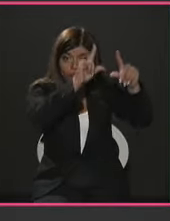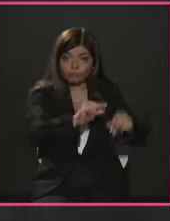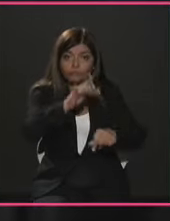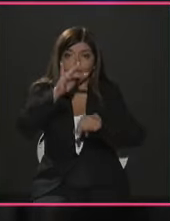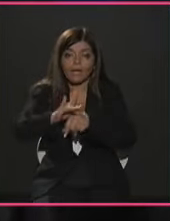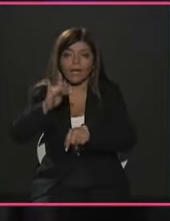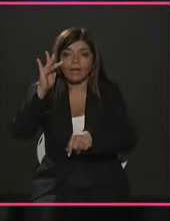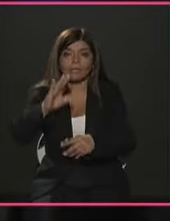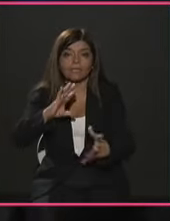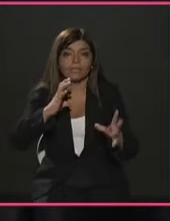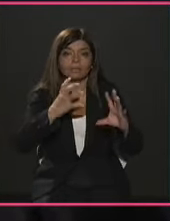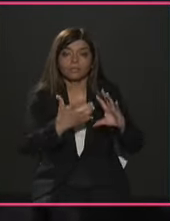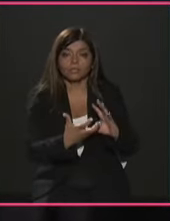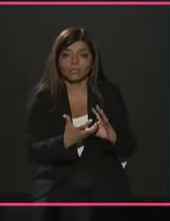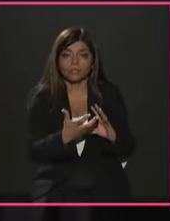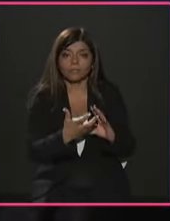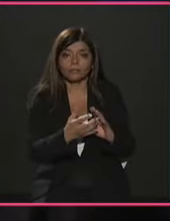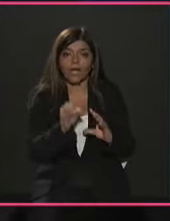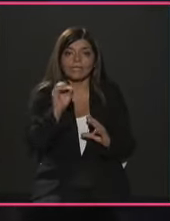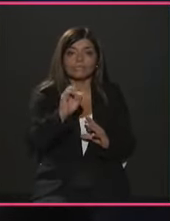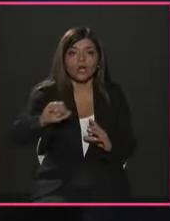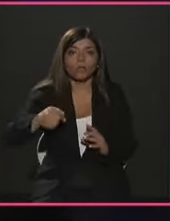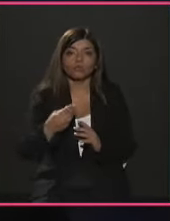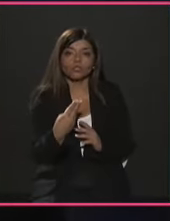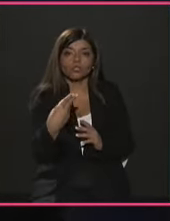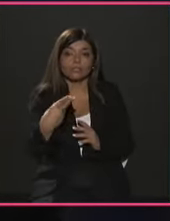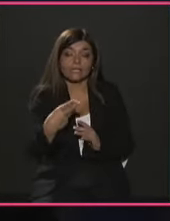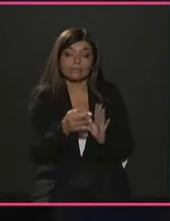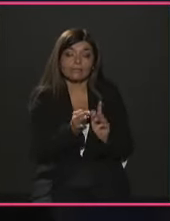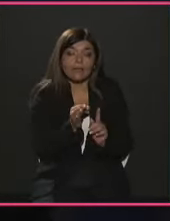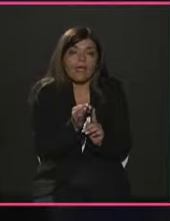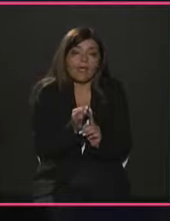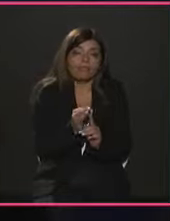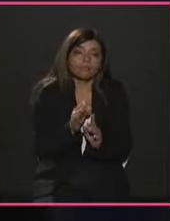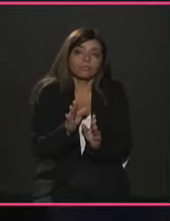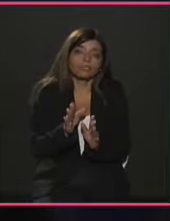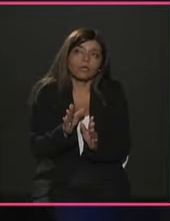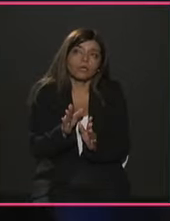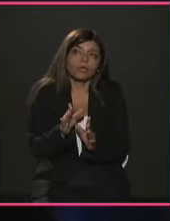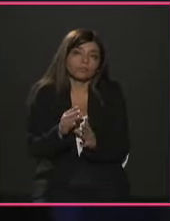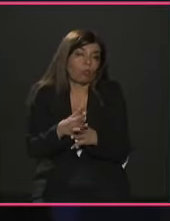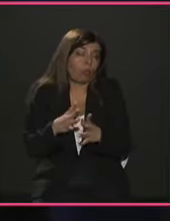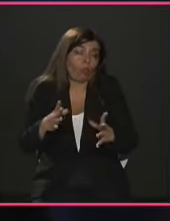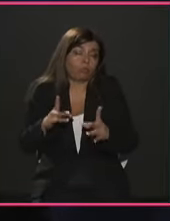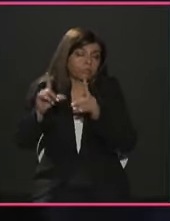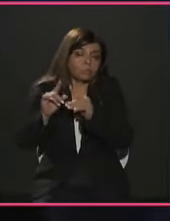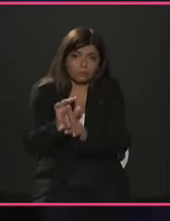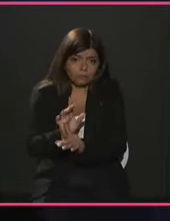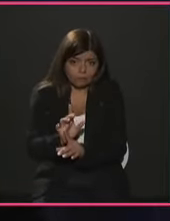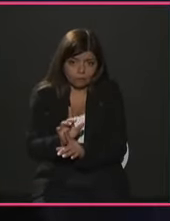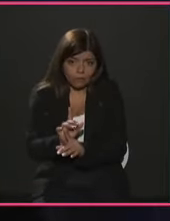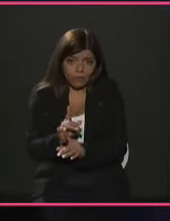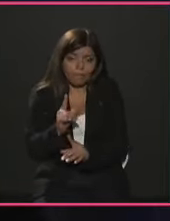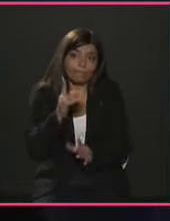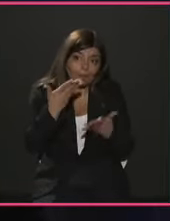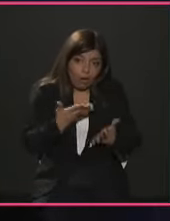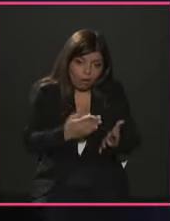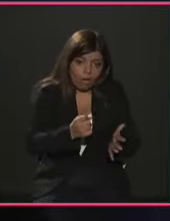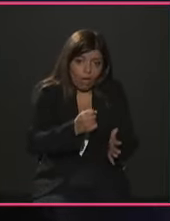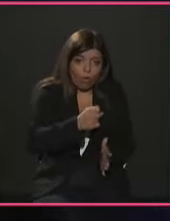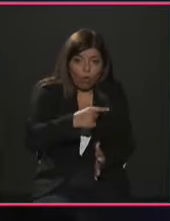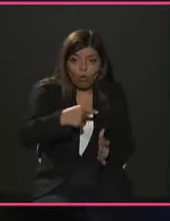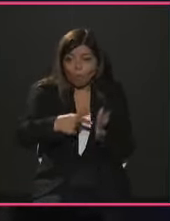planeta a 0.3 gr que no suena a tanto pero cuando pasamos de 1. algo a